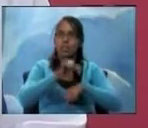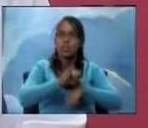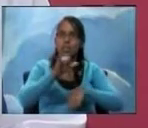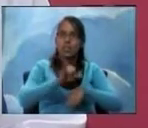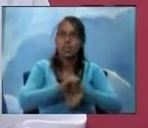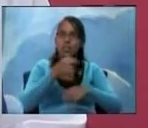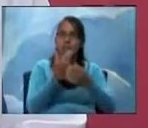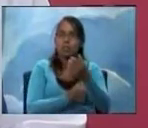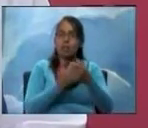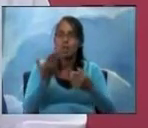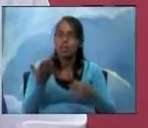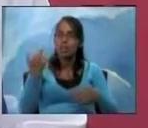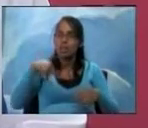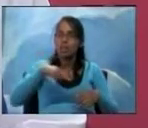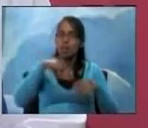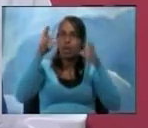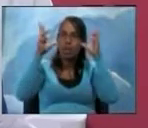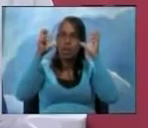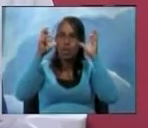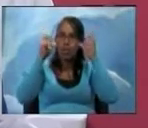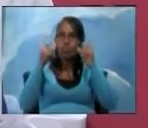y hermanos que nos escuchen, nos ven,